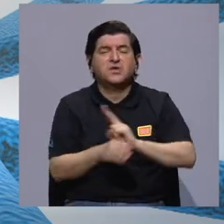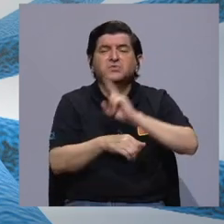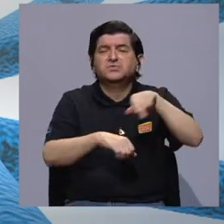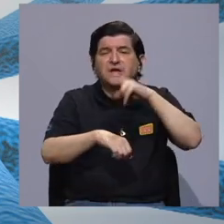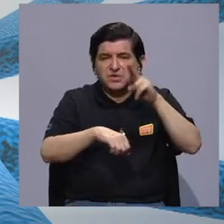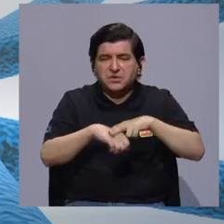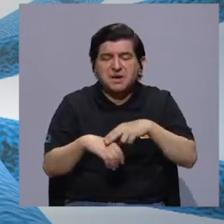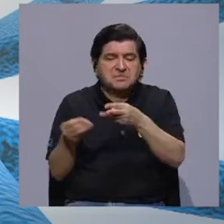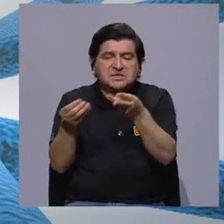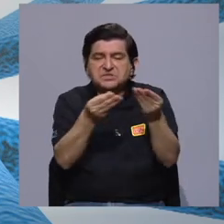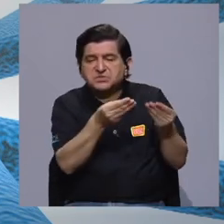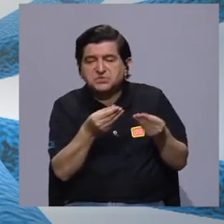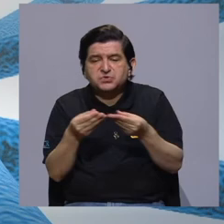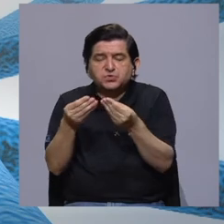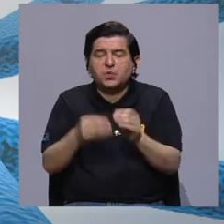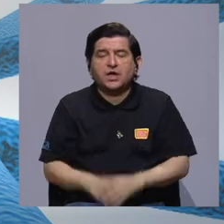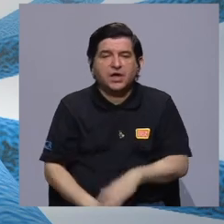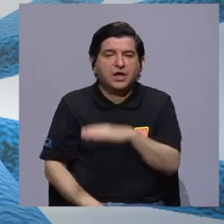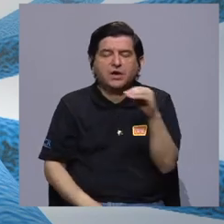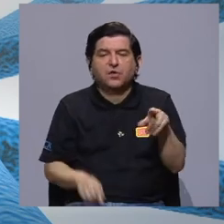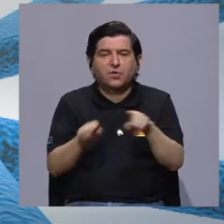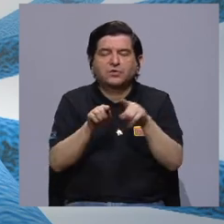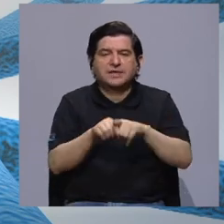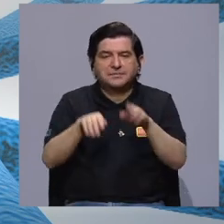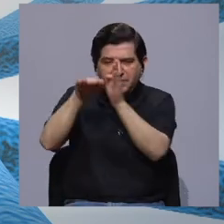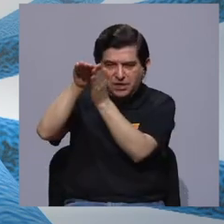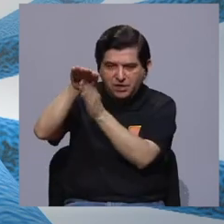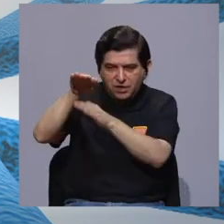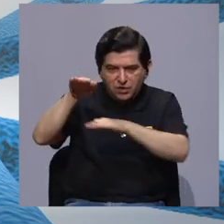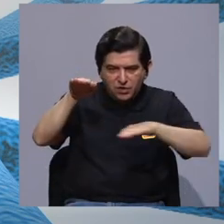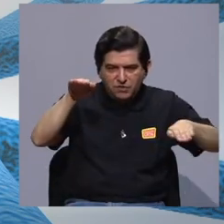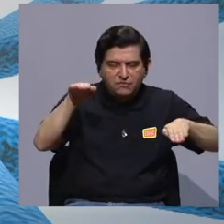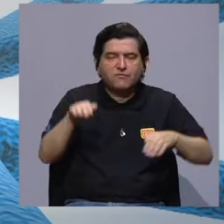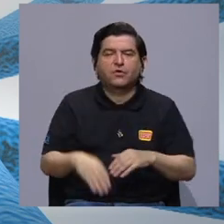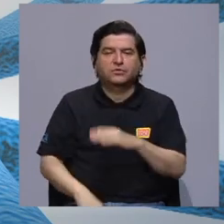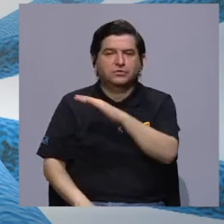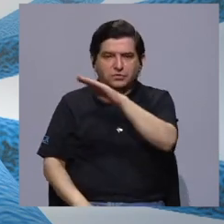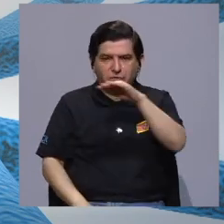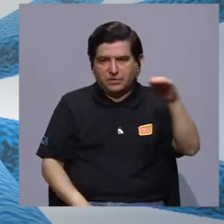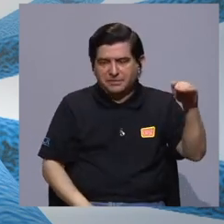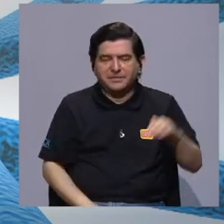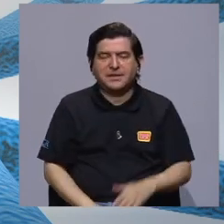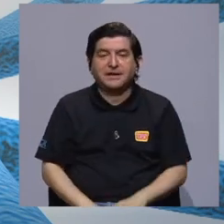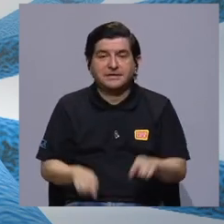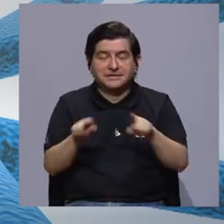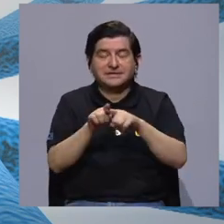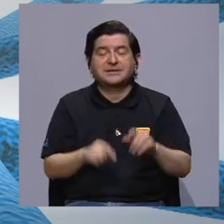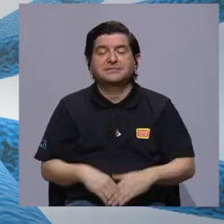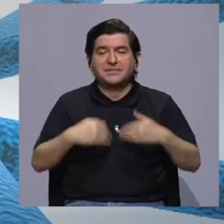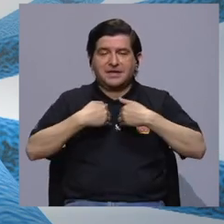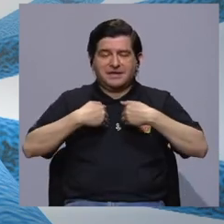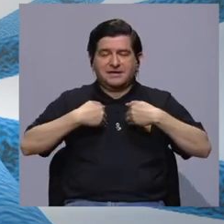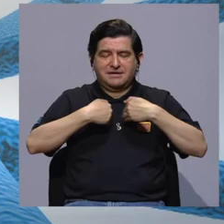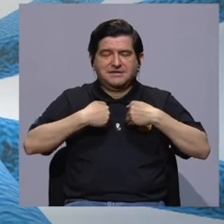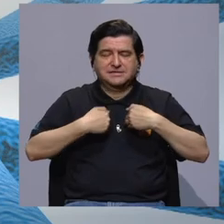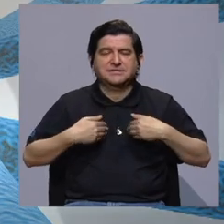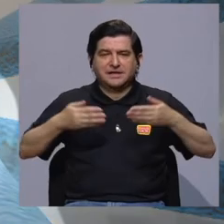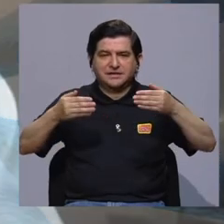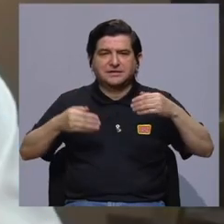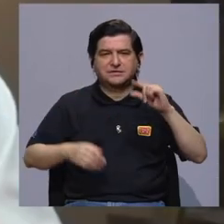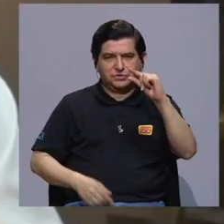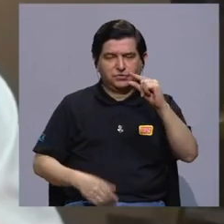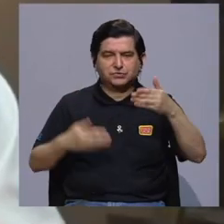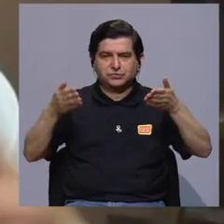Usualmente se ha usado, como les decía, el suelo o los sedimentos marinos. En el caso de los insectos, y los insectos tropicales en